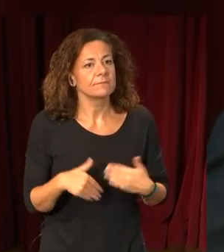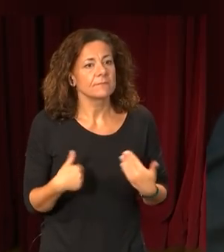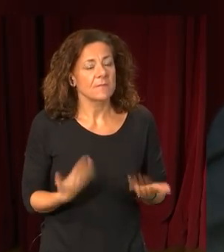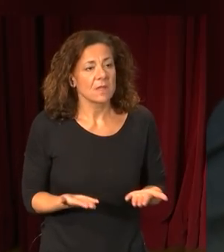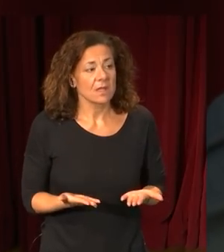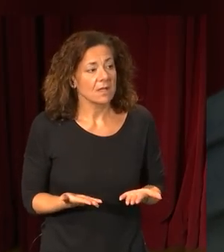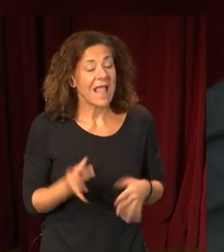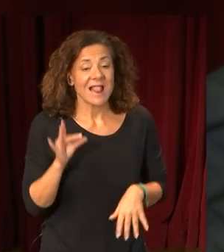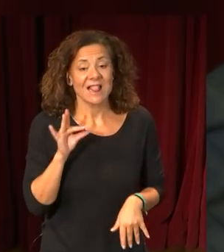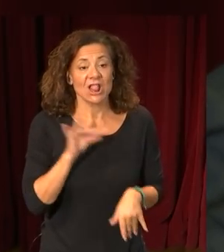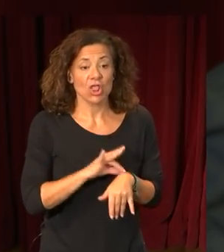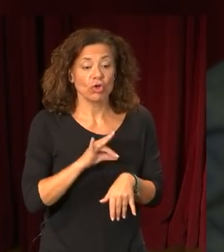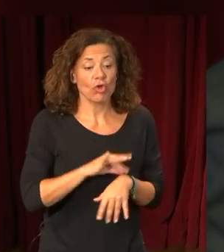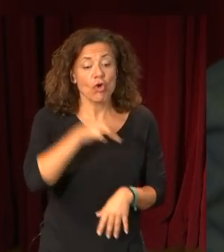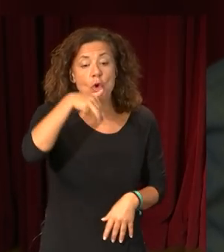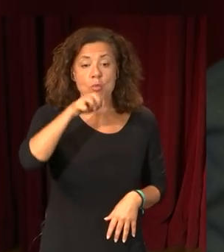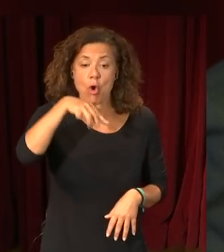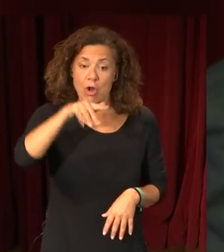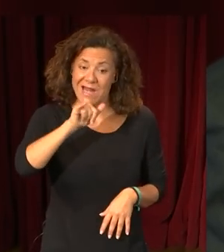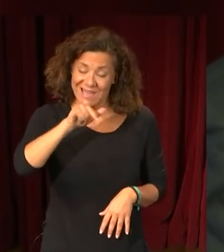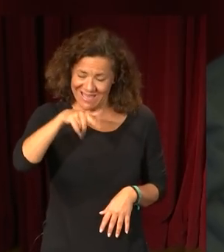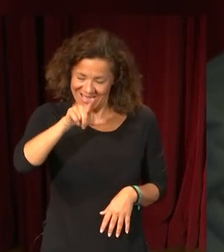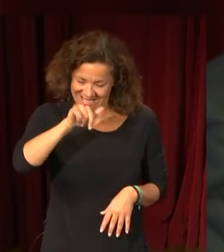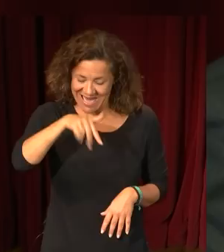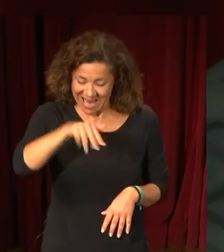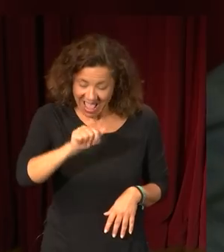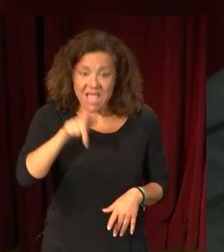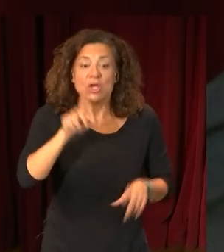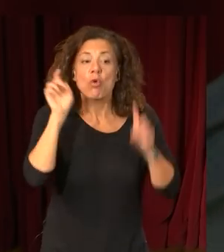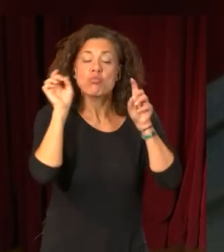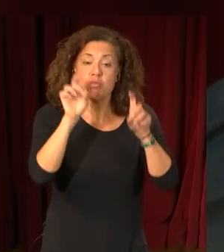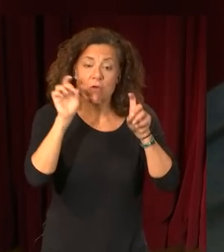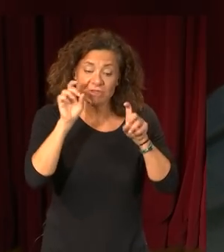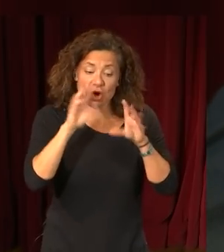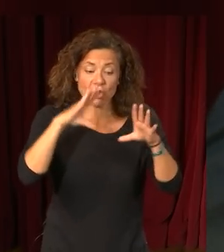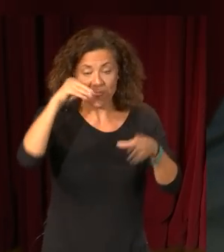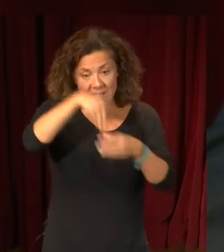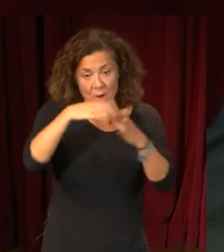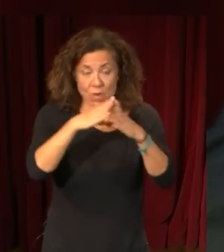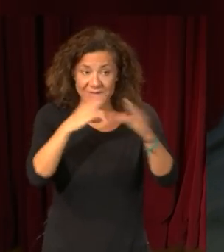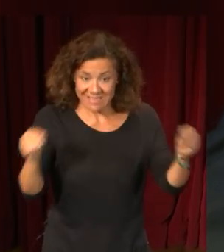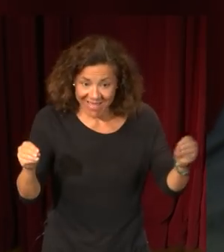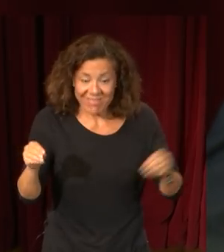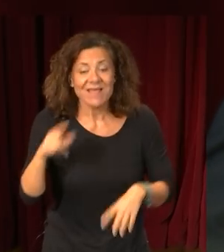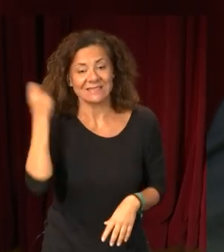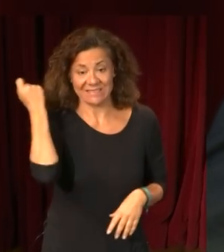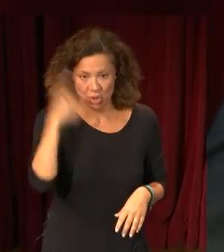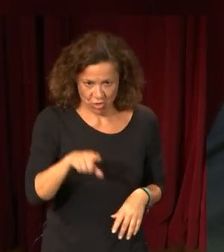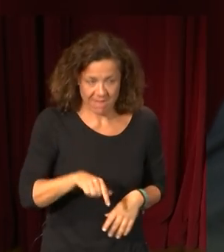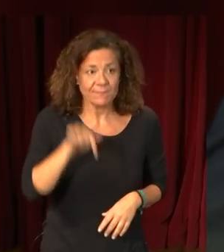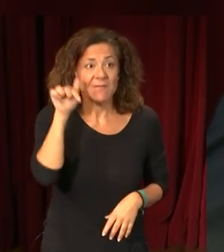el doctor molina es profesor titular de la universidad de girona donde